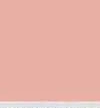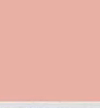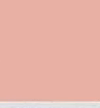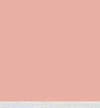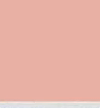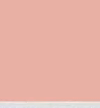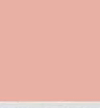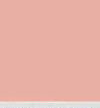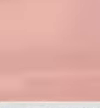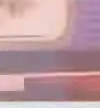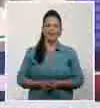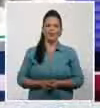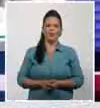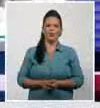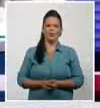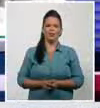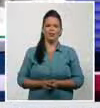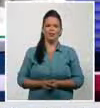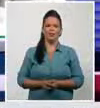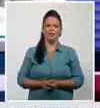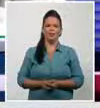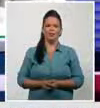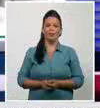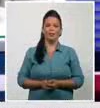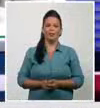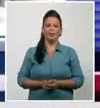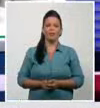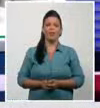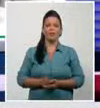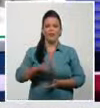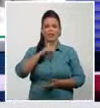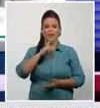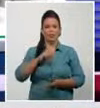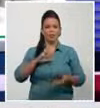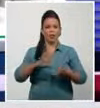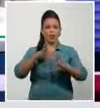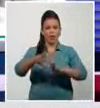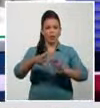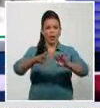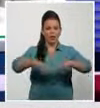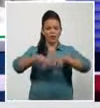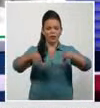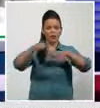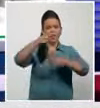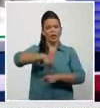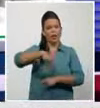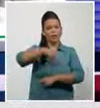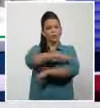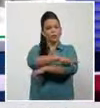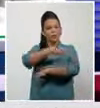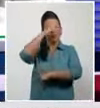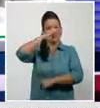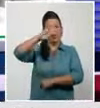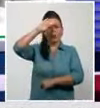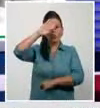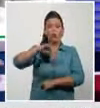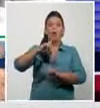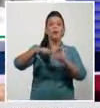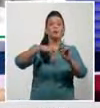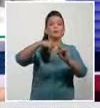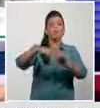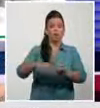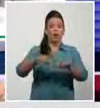nueva sonrisa. Y compleja la situación de Cuba y también compleja la situación internacional.